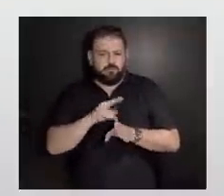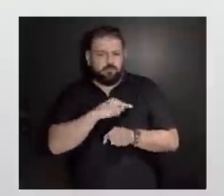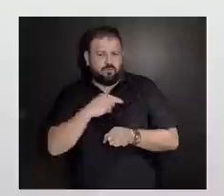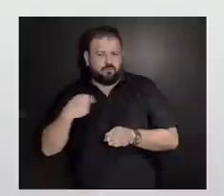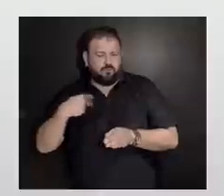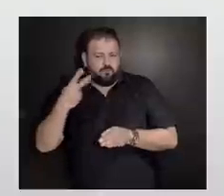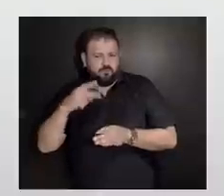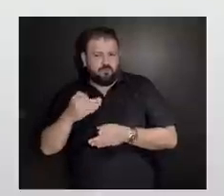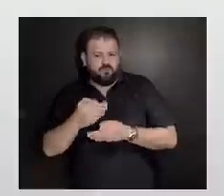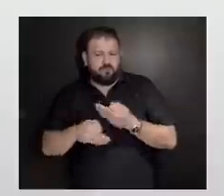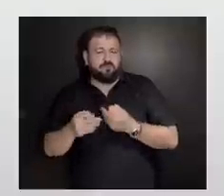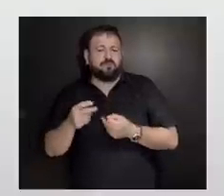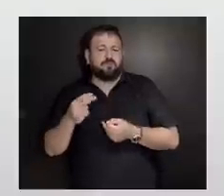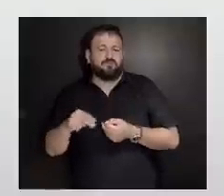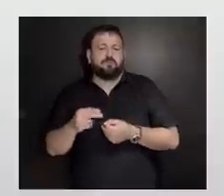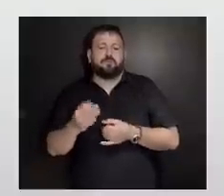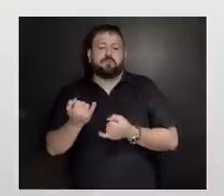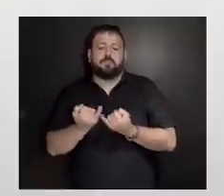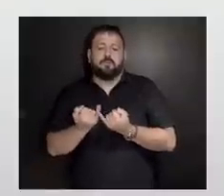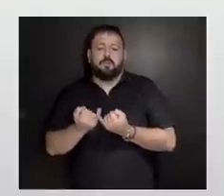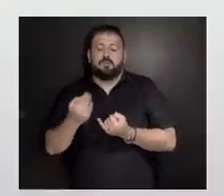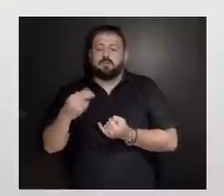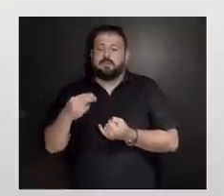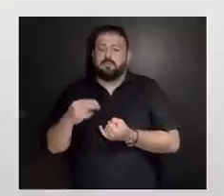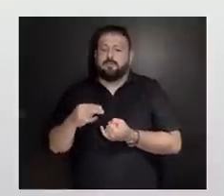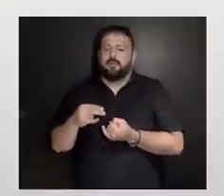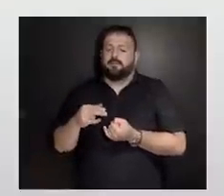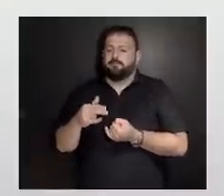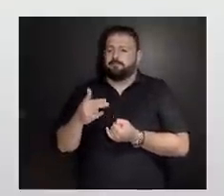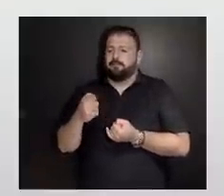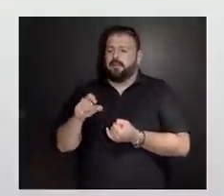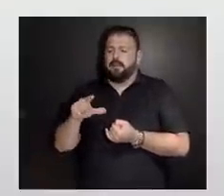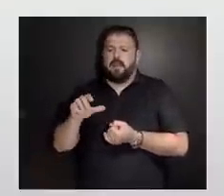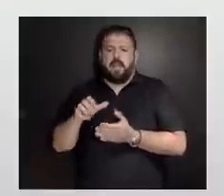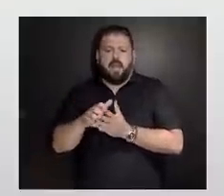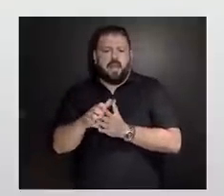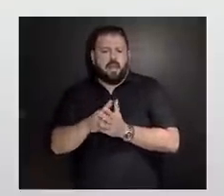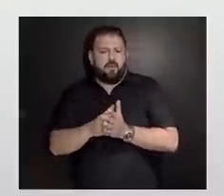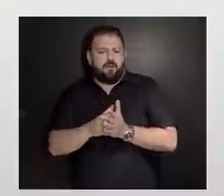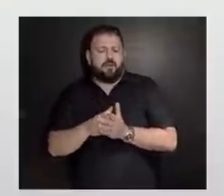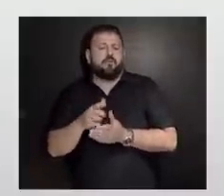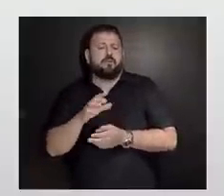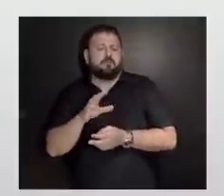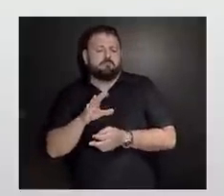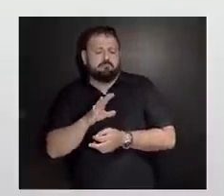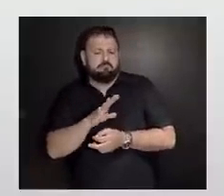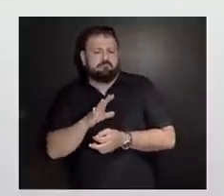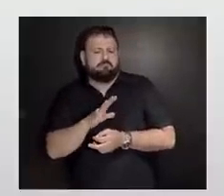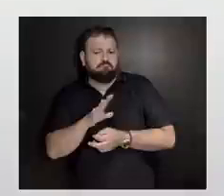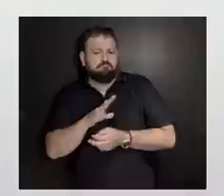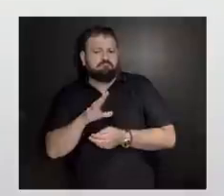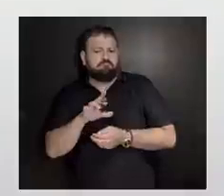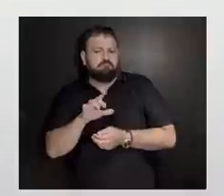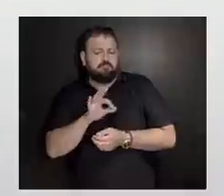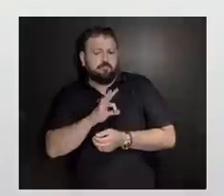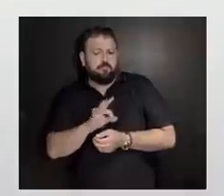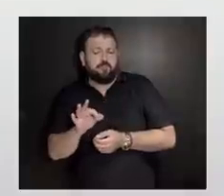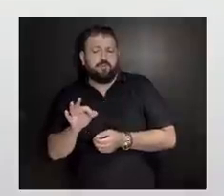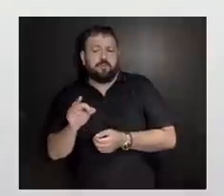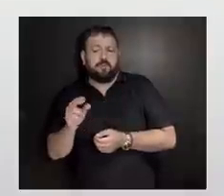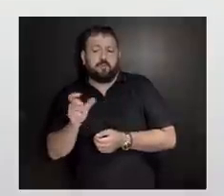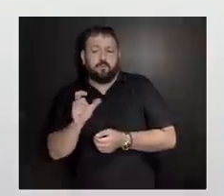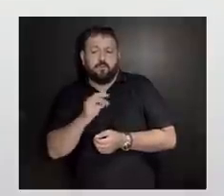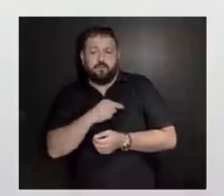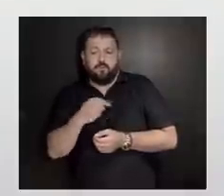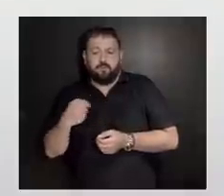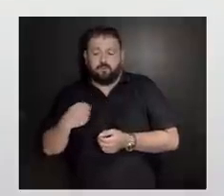un gen que se llama gen ahorrador. Este gen ahorrador tiene la capacidad, por ejemplo, de que cuando nosotros